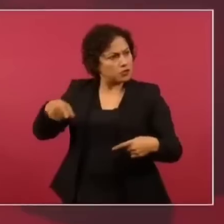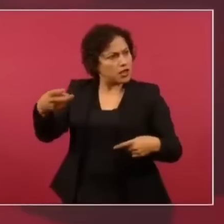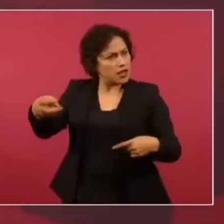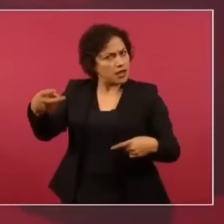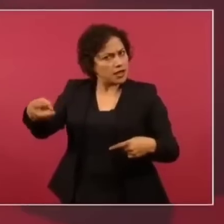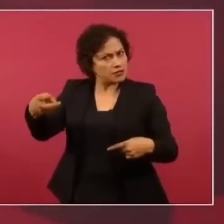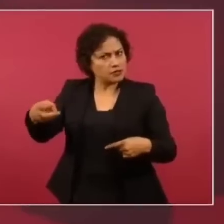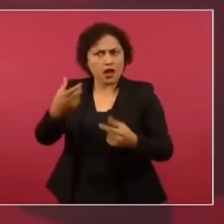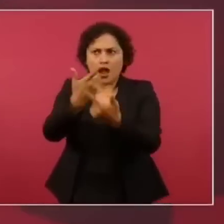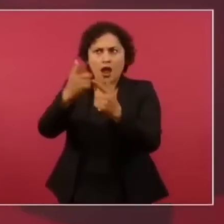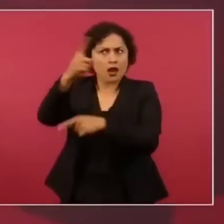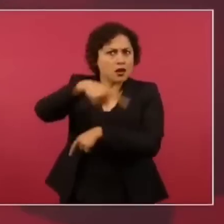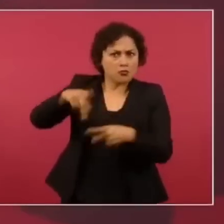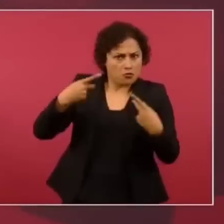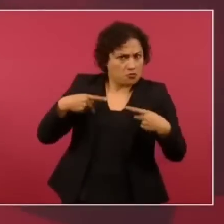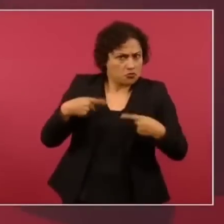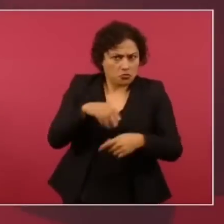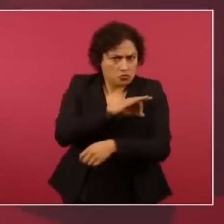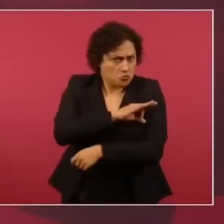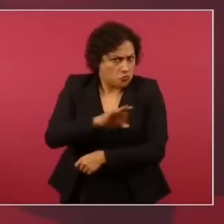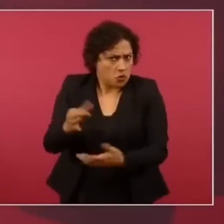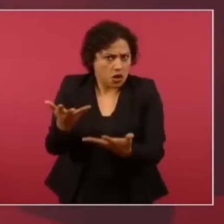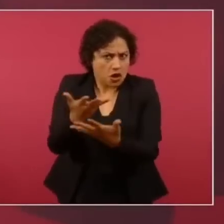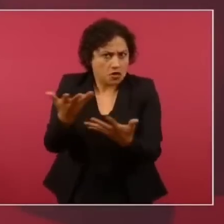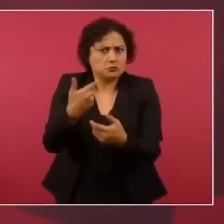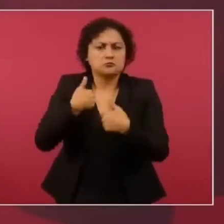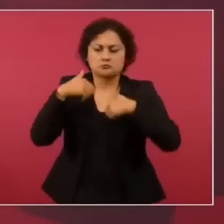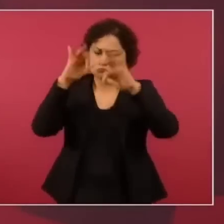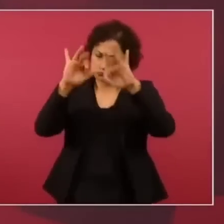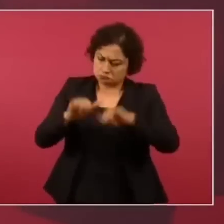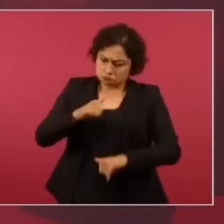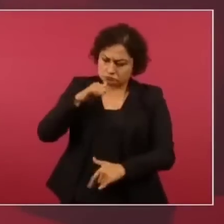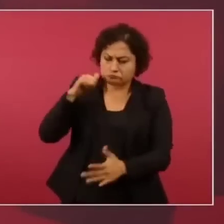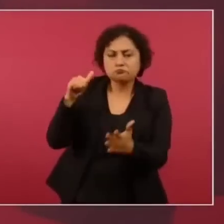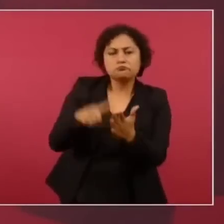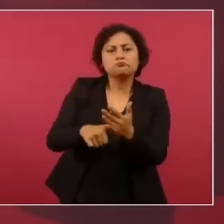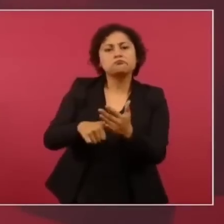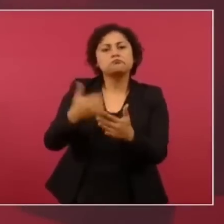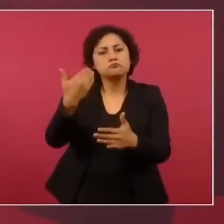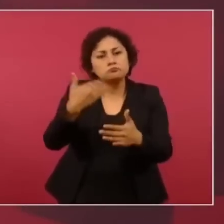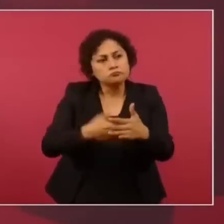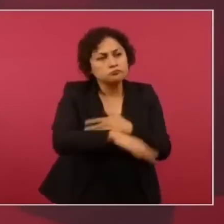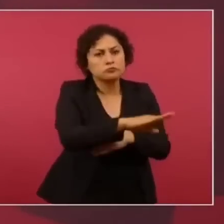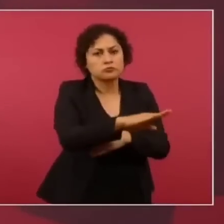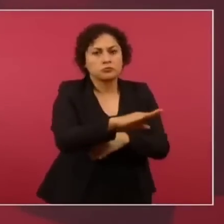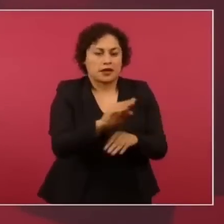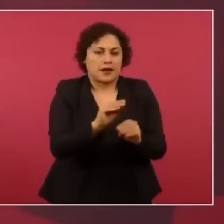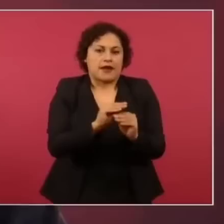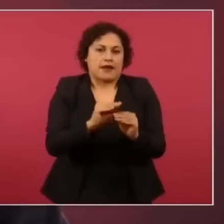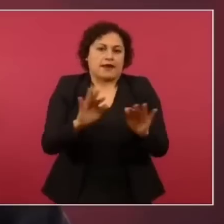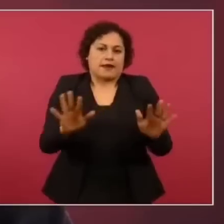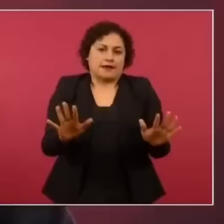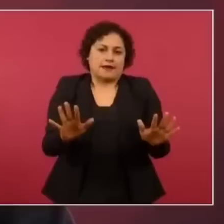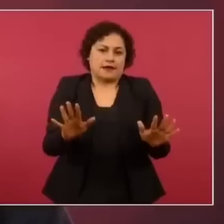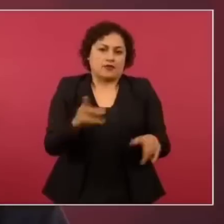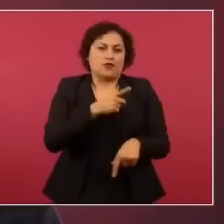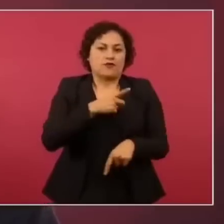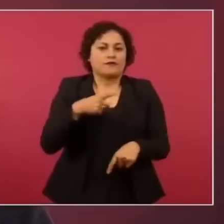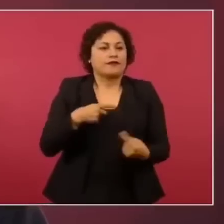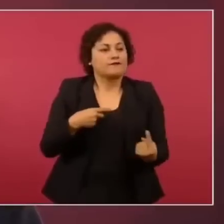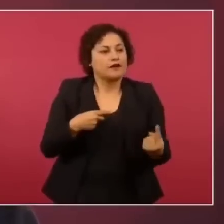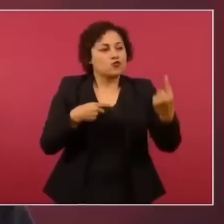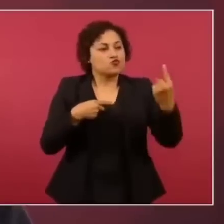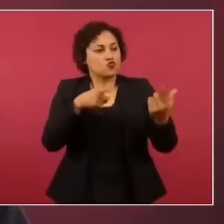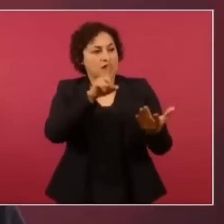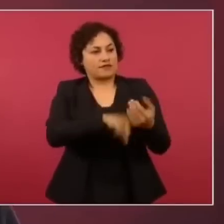hice siempre y cuando, claro, un miembro del consistorio, o sea, un miembro de la Corte,